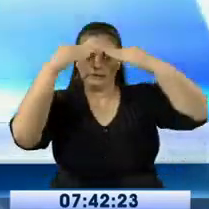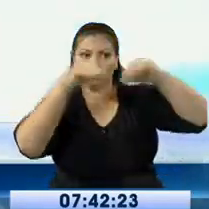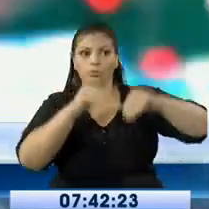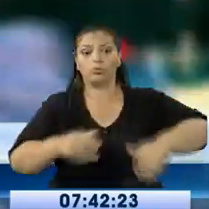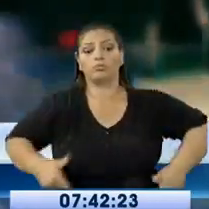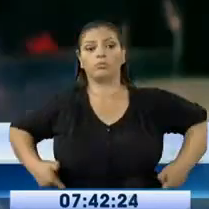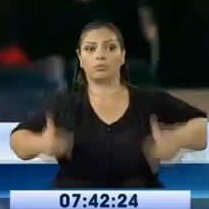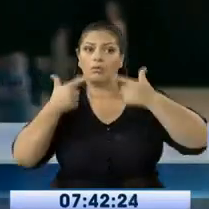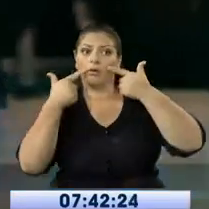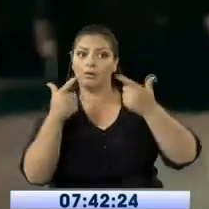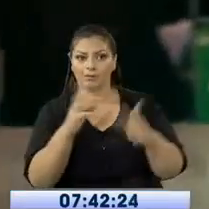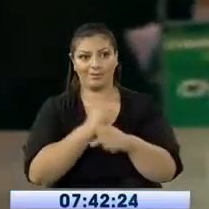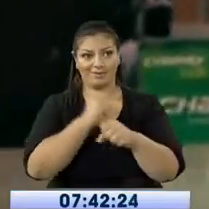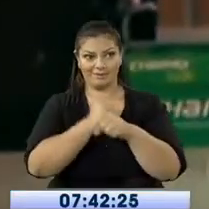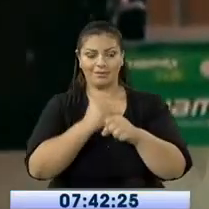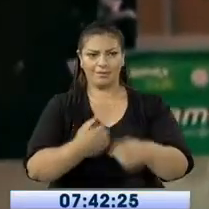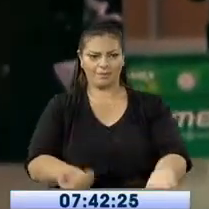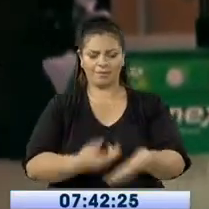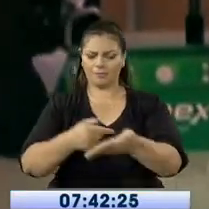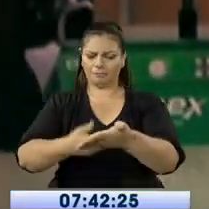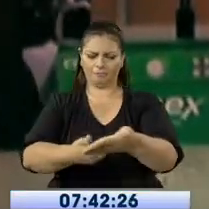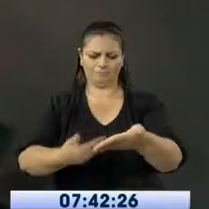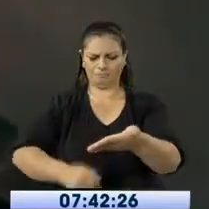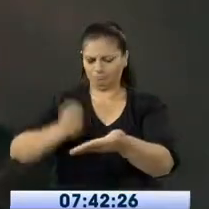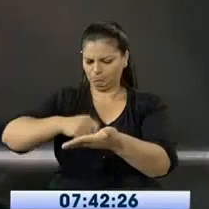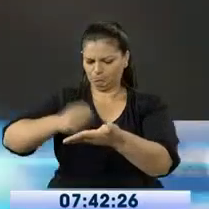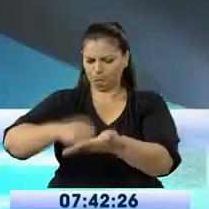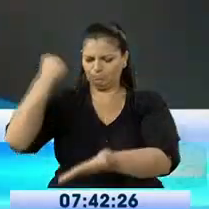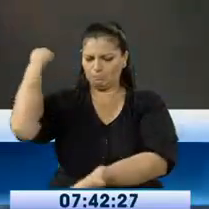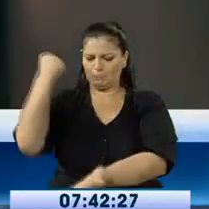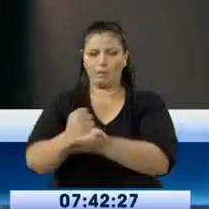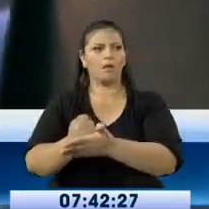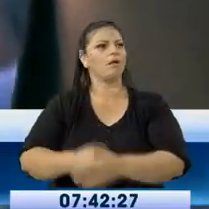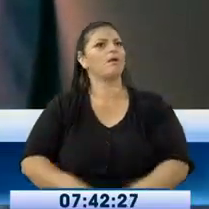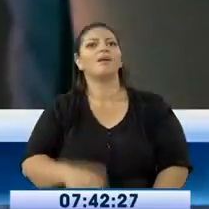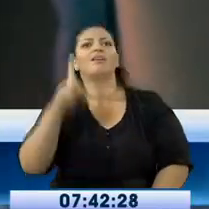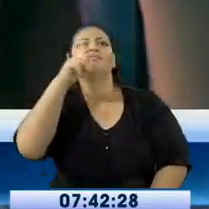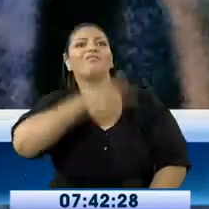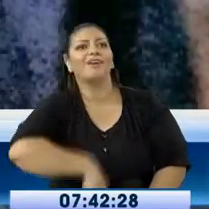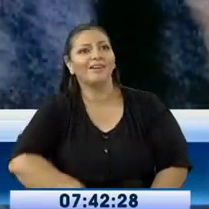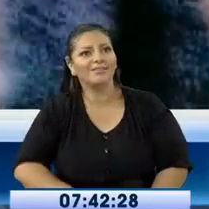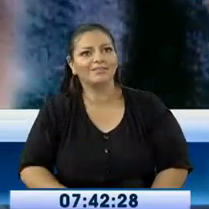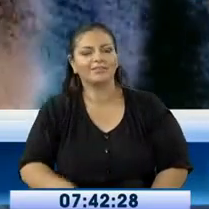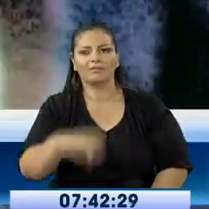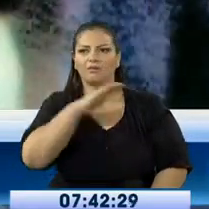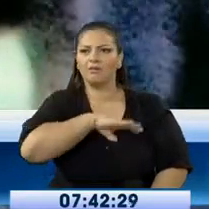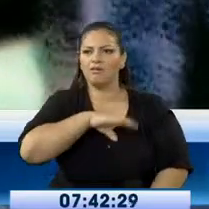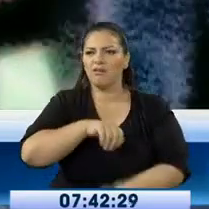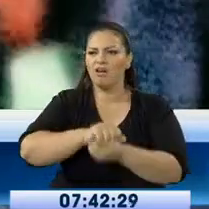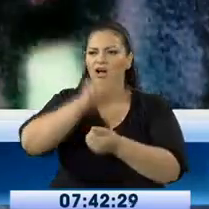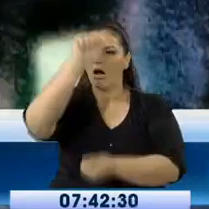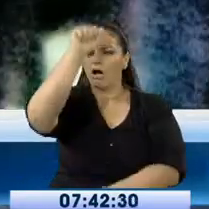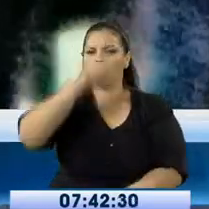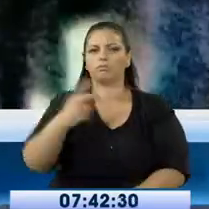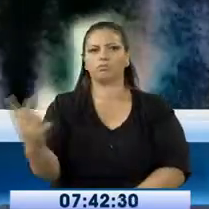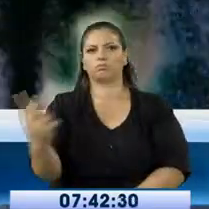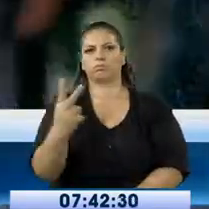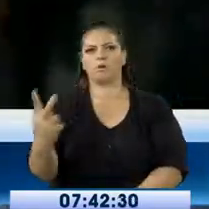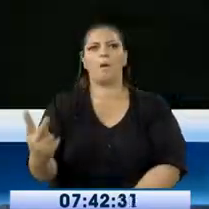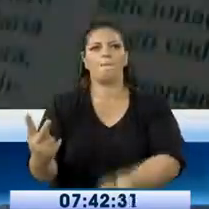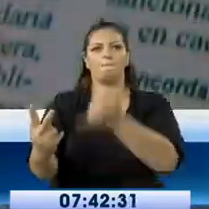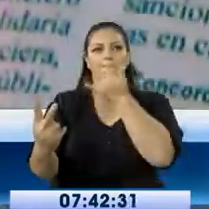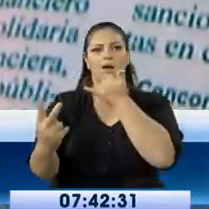sellos. En las próximas horas a los detenidos se les realizará la audiencia de formulación de cargos. Están incurriendo en un uso de los documentos